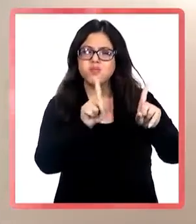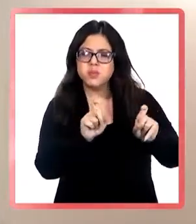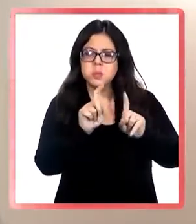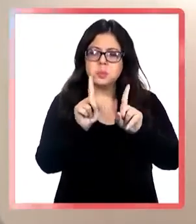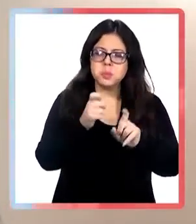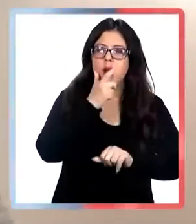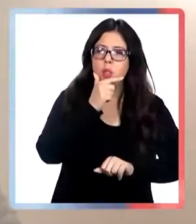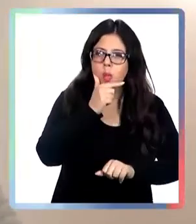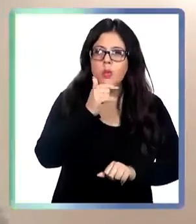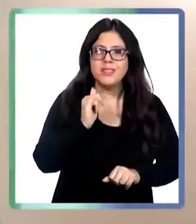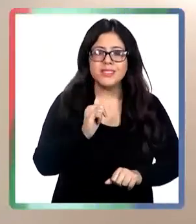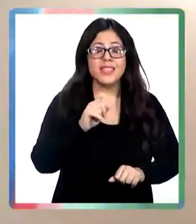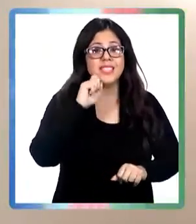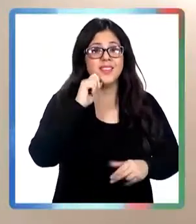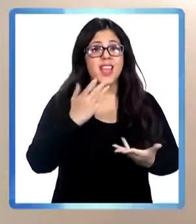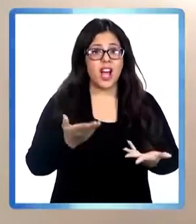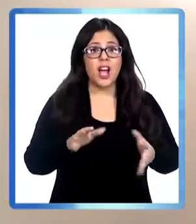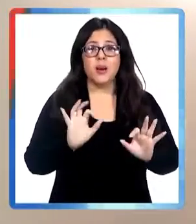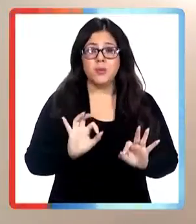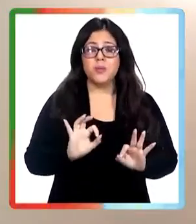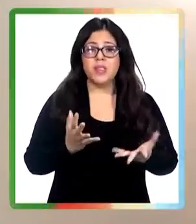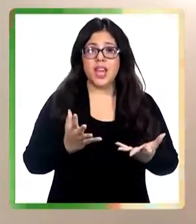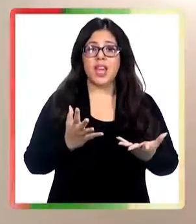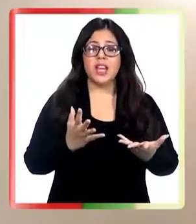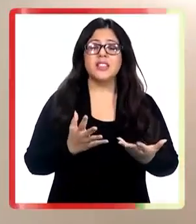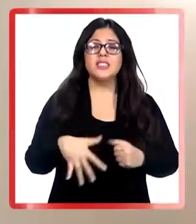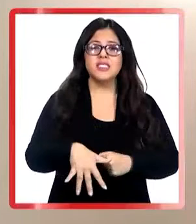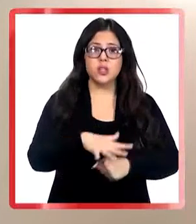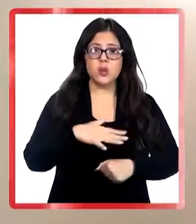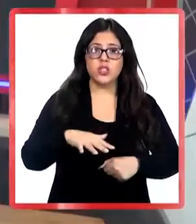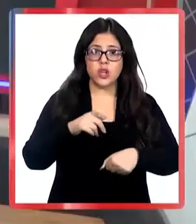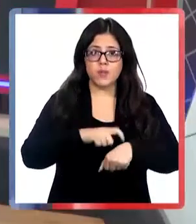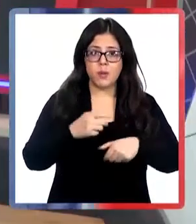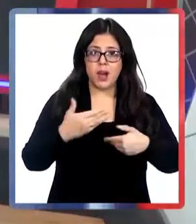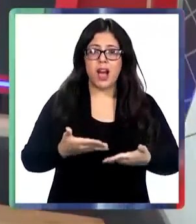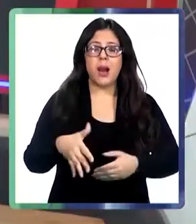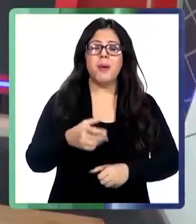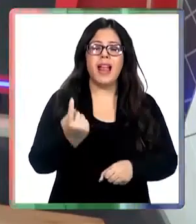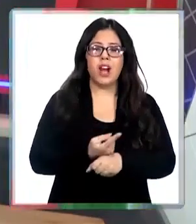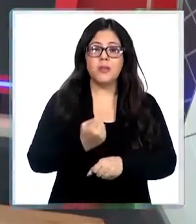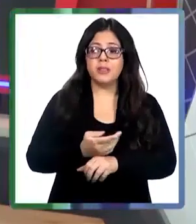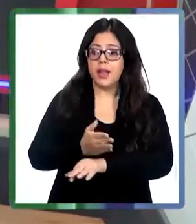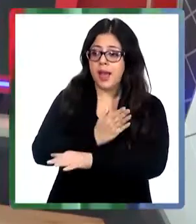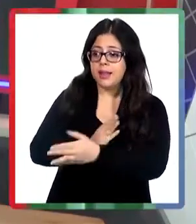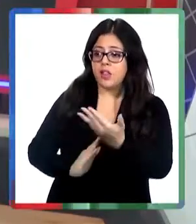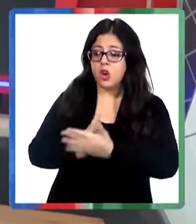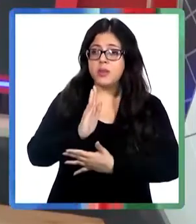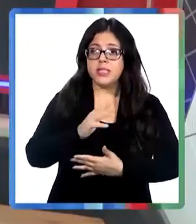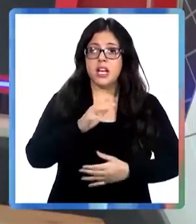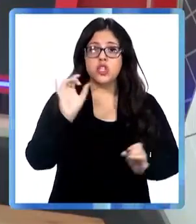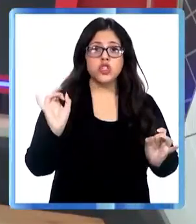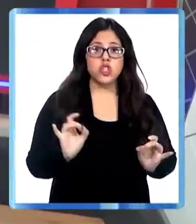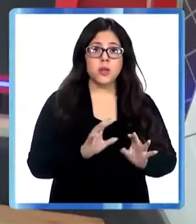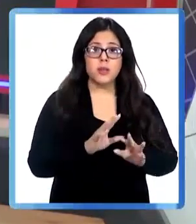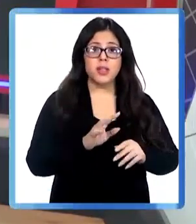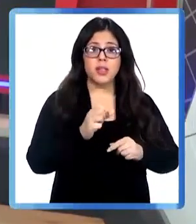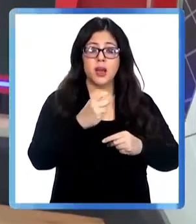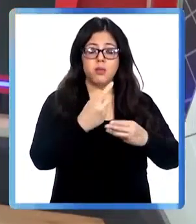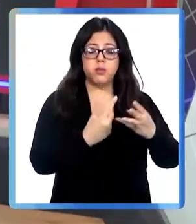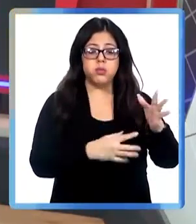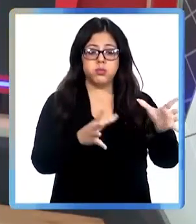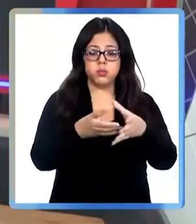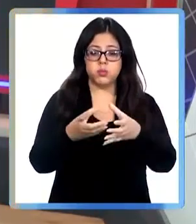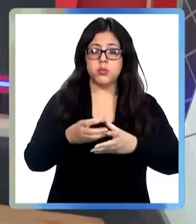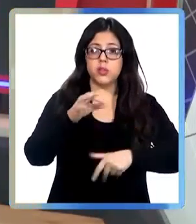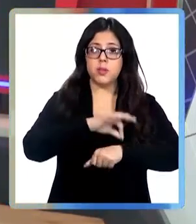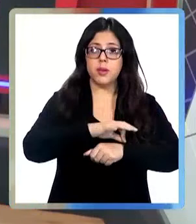preguntas, muchísimas dudas y me parece un excelente momento para poder conversarlo. Antes de comenzar, doctora, quiero mencionar que una serie de